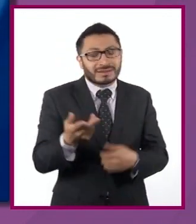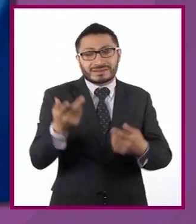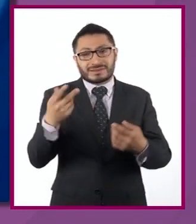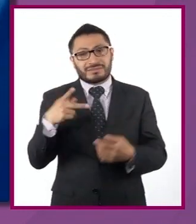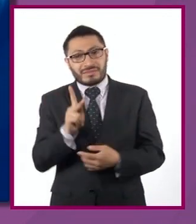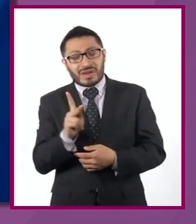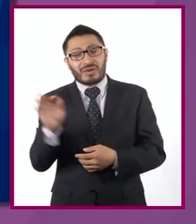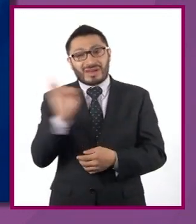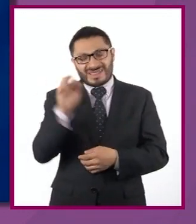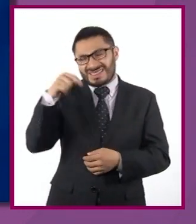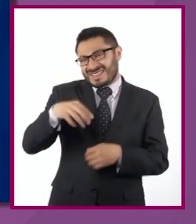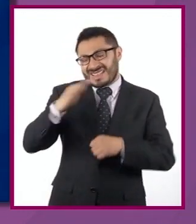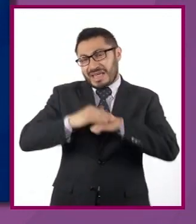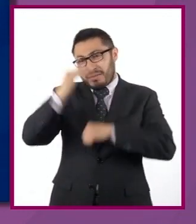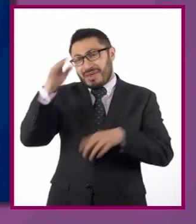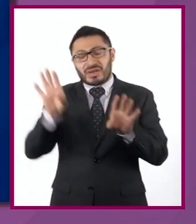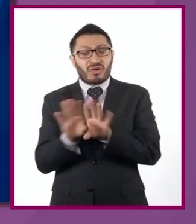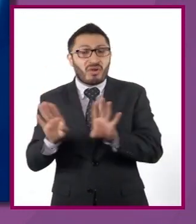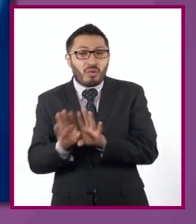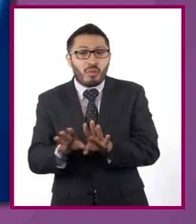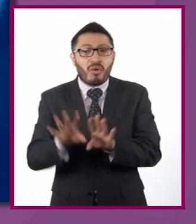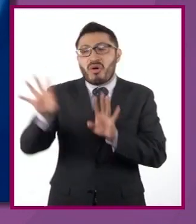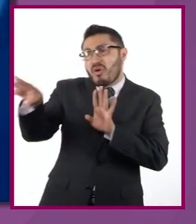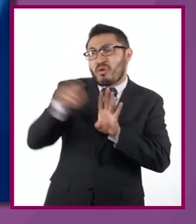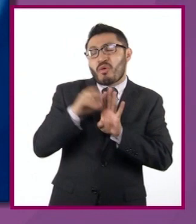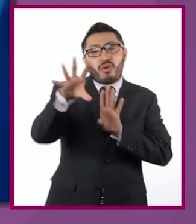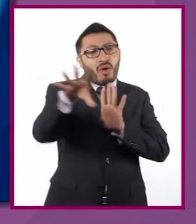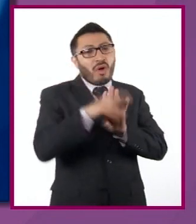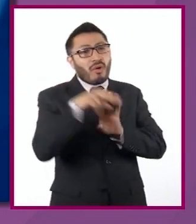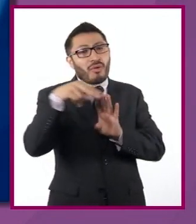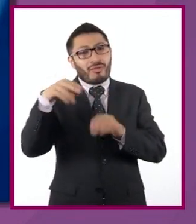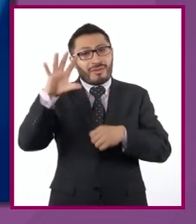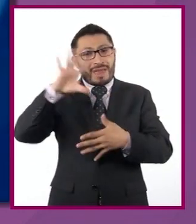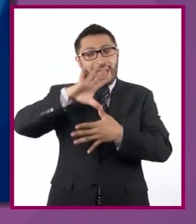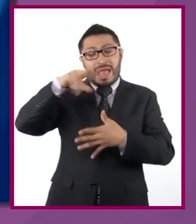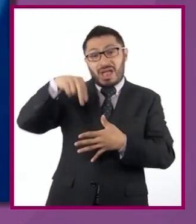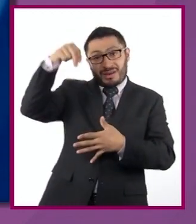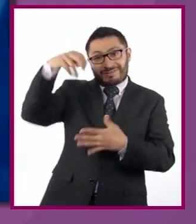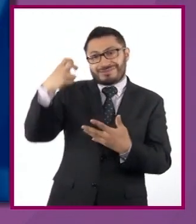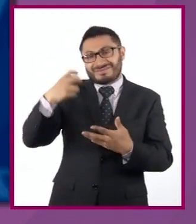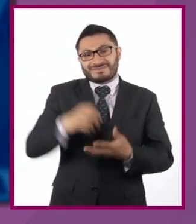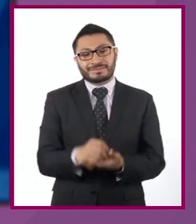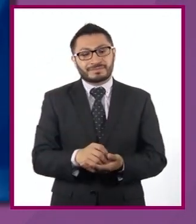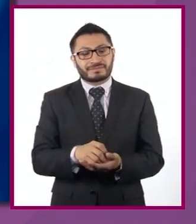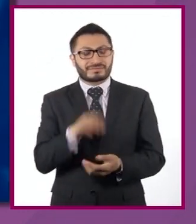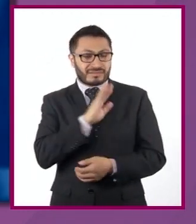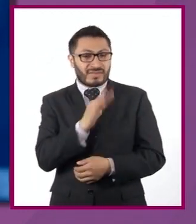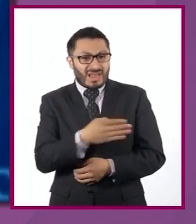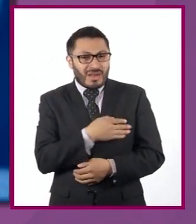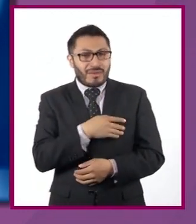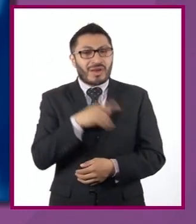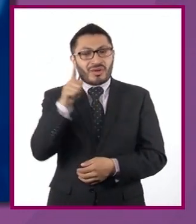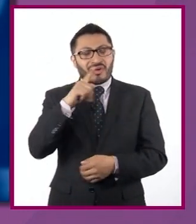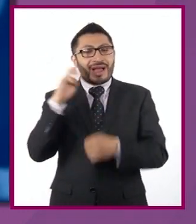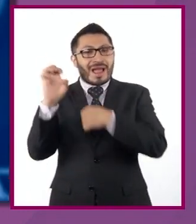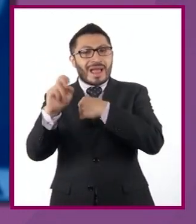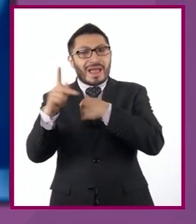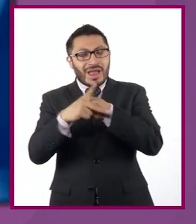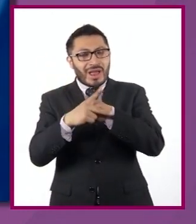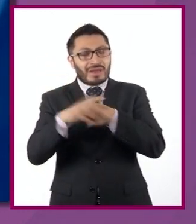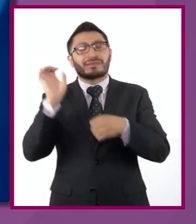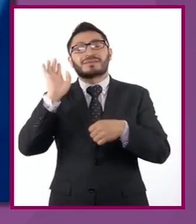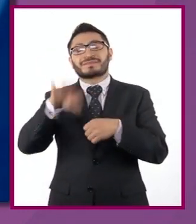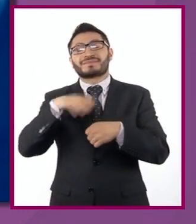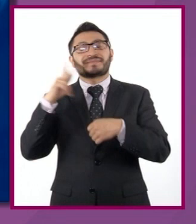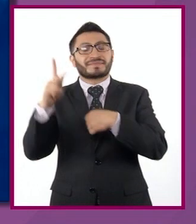acá haya más influencia de Norteamérica. Pues el español que se habla en España es muy diferente al de aquí